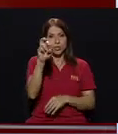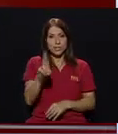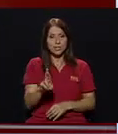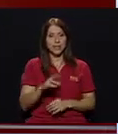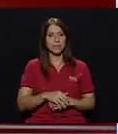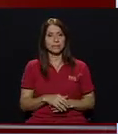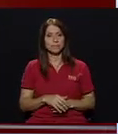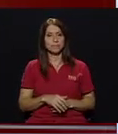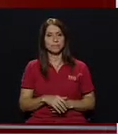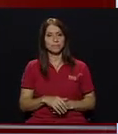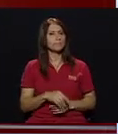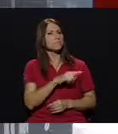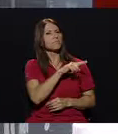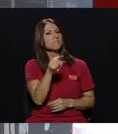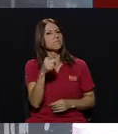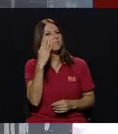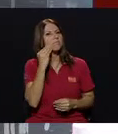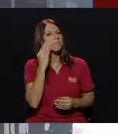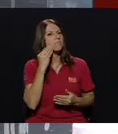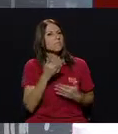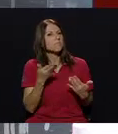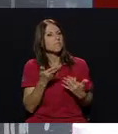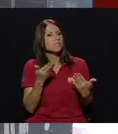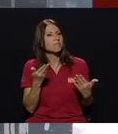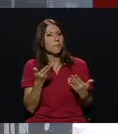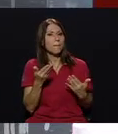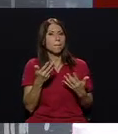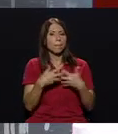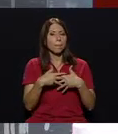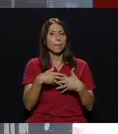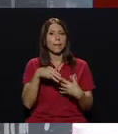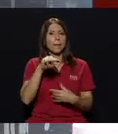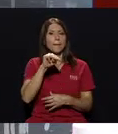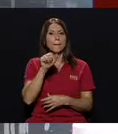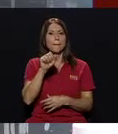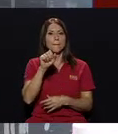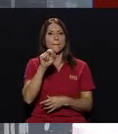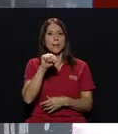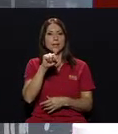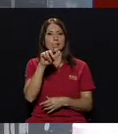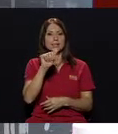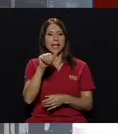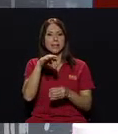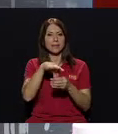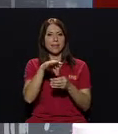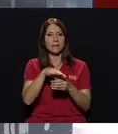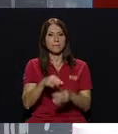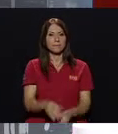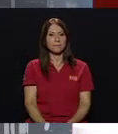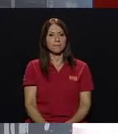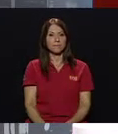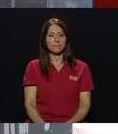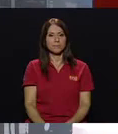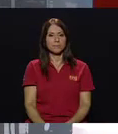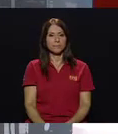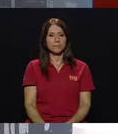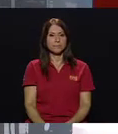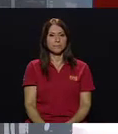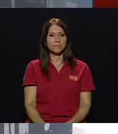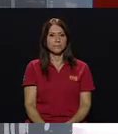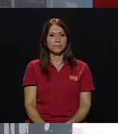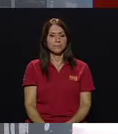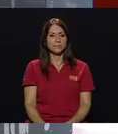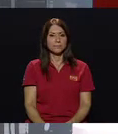a nivel de Costa Rica. ¿Qué experiencia han tenido ustedes al respecto desde Manzaté en este trabajo en conjunto con los productores de miel de abeja? Claro,